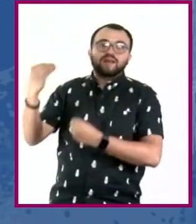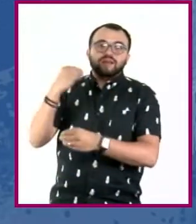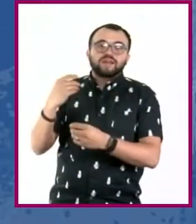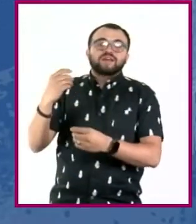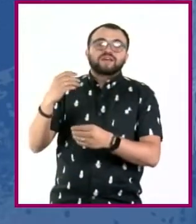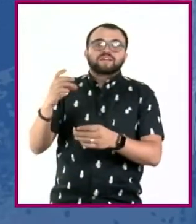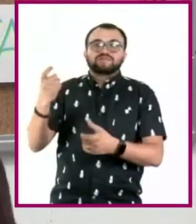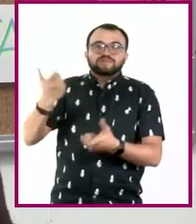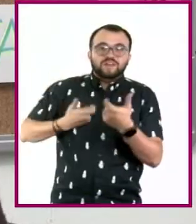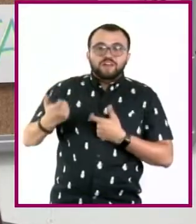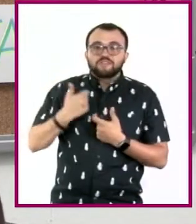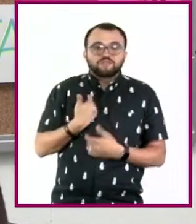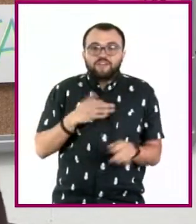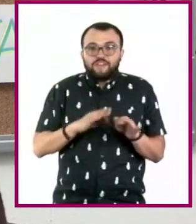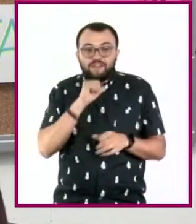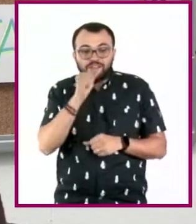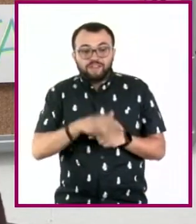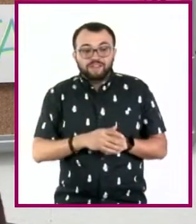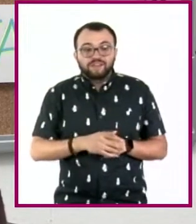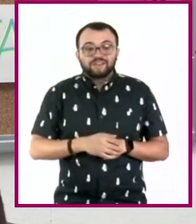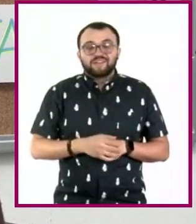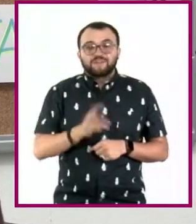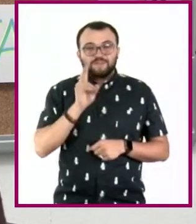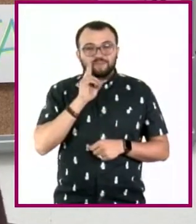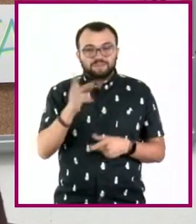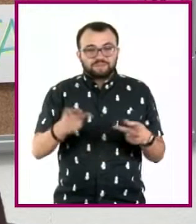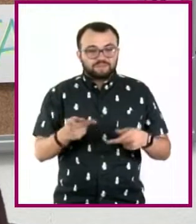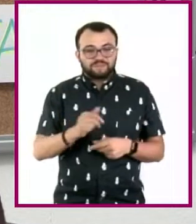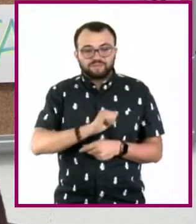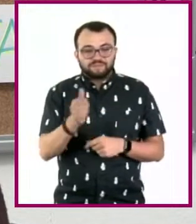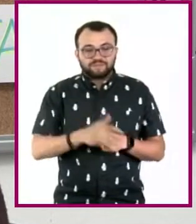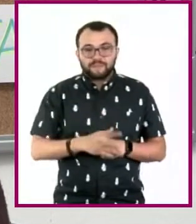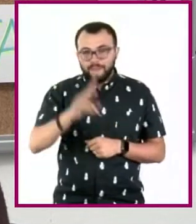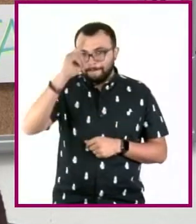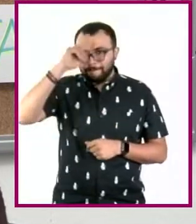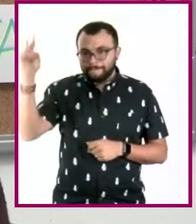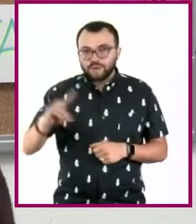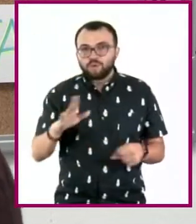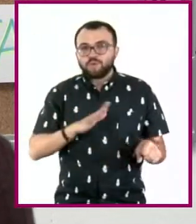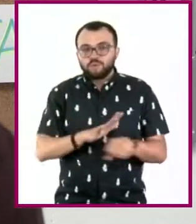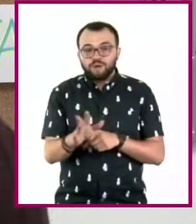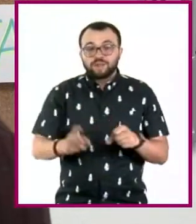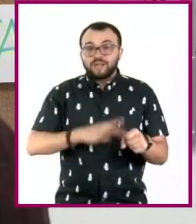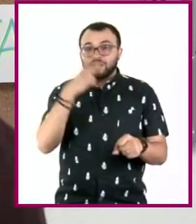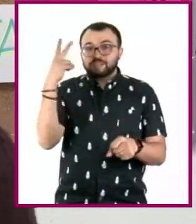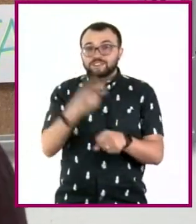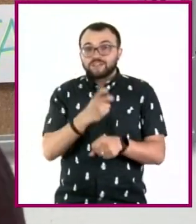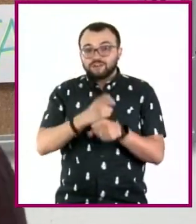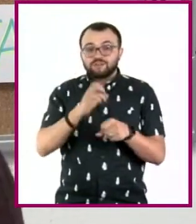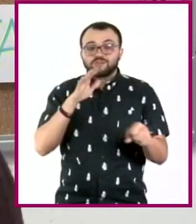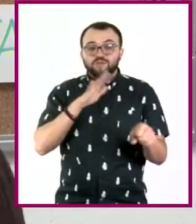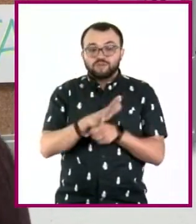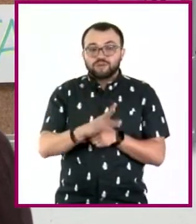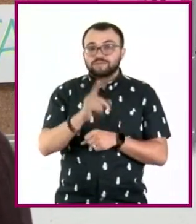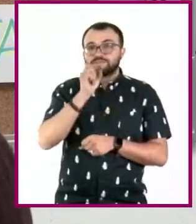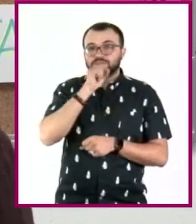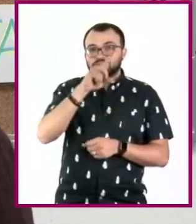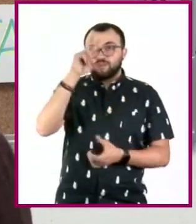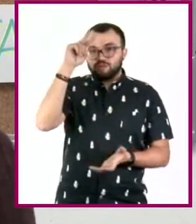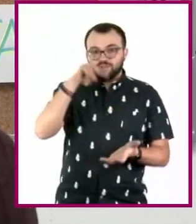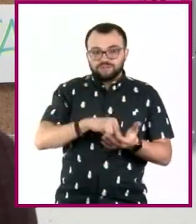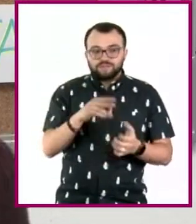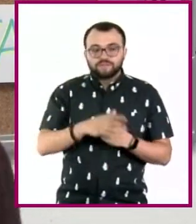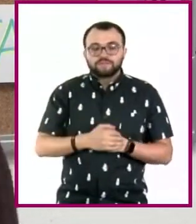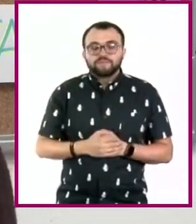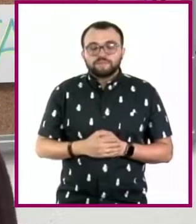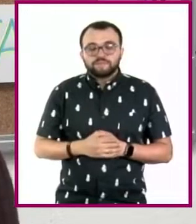me desmoraliza. Prepárate para lo que sigue. El peor momento fue la segunda mitad de la década de los 2000. Dice la